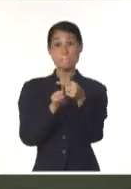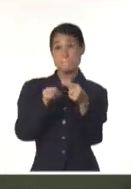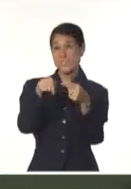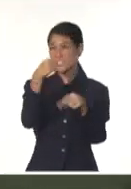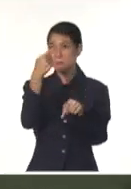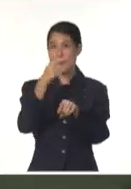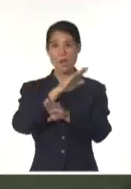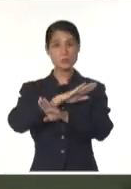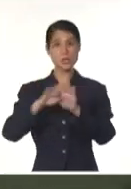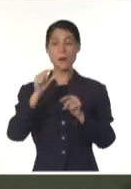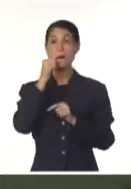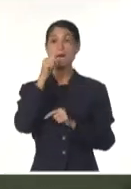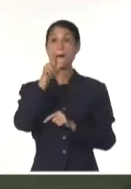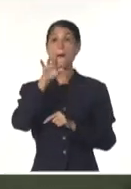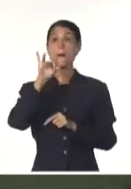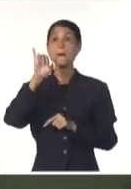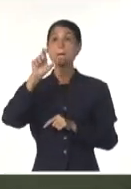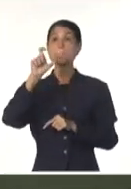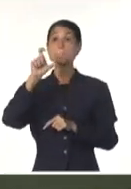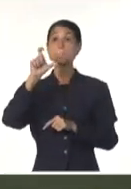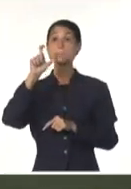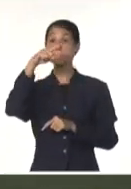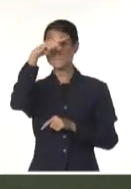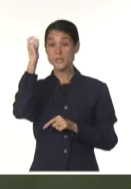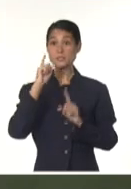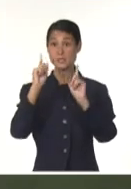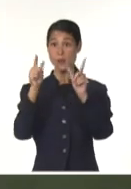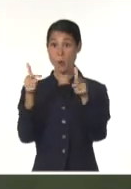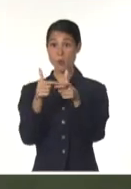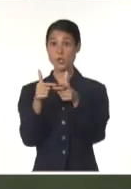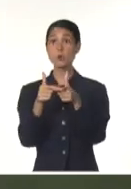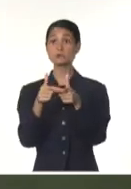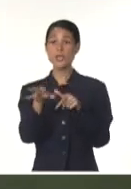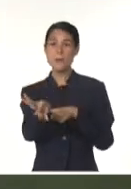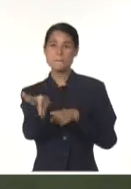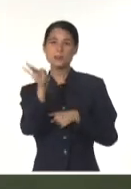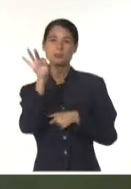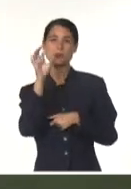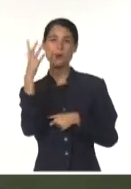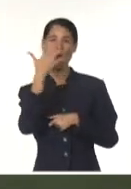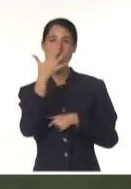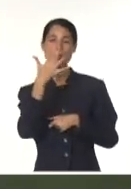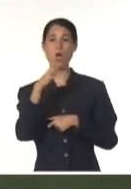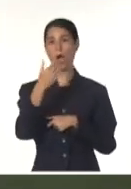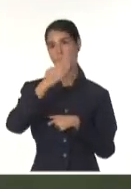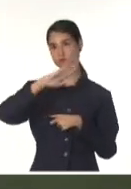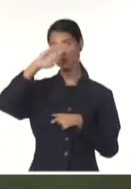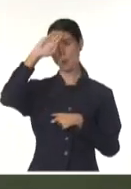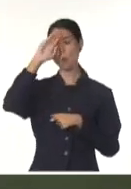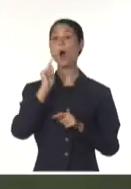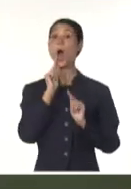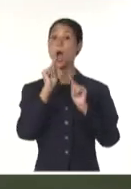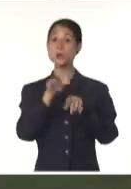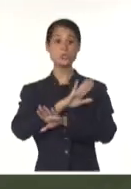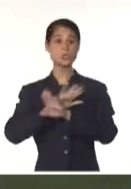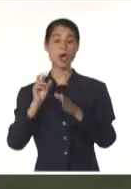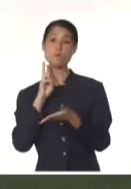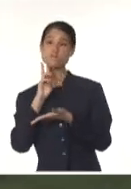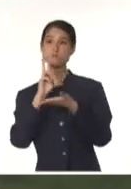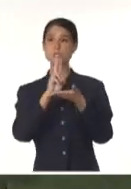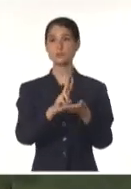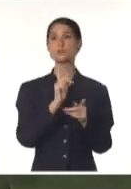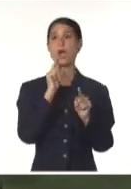Cuba para que estuviera presente en esta cita. Y significa una enorme